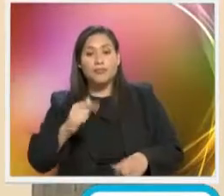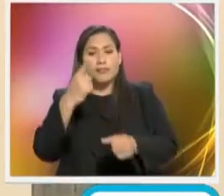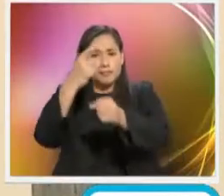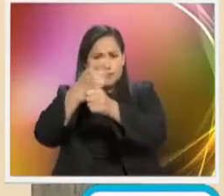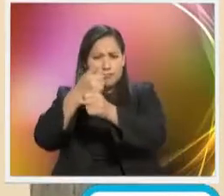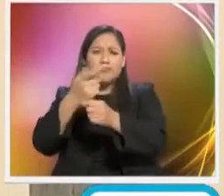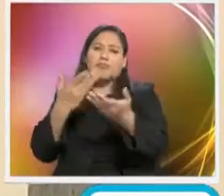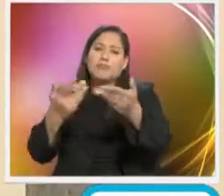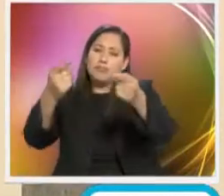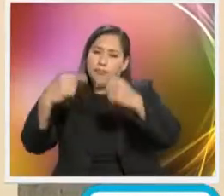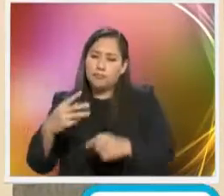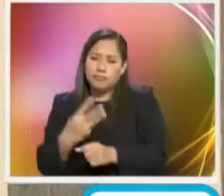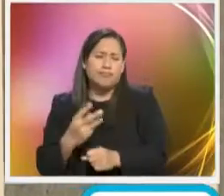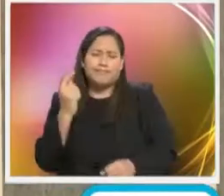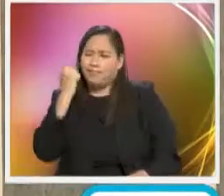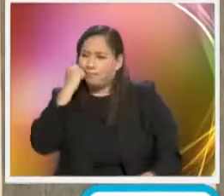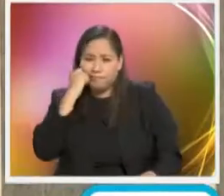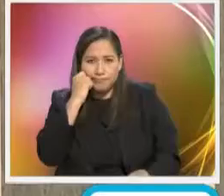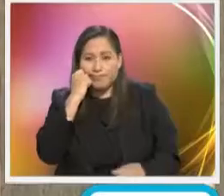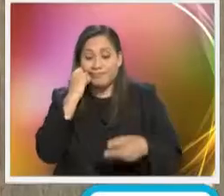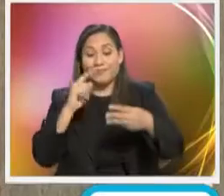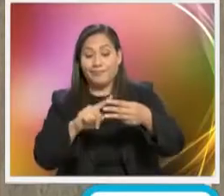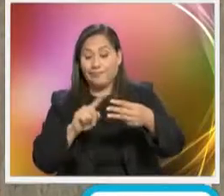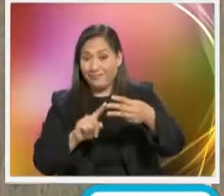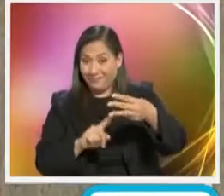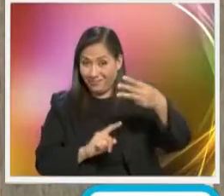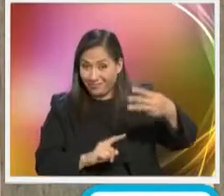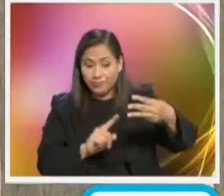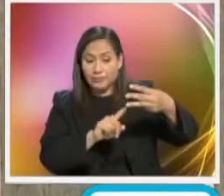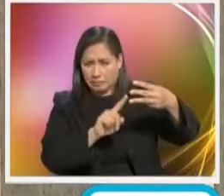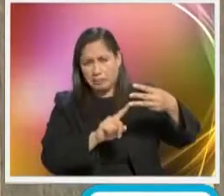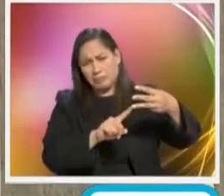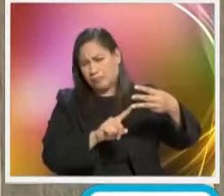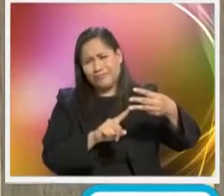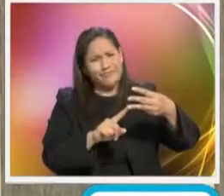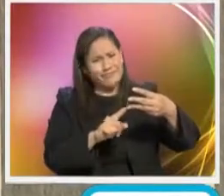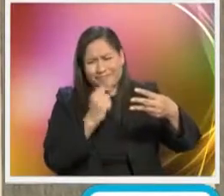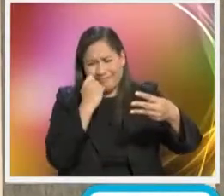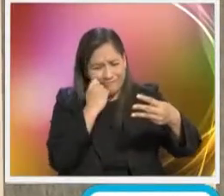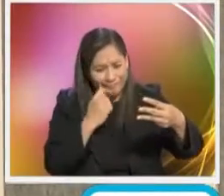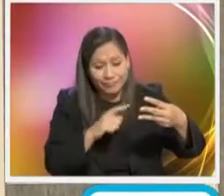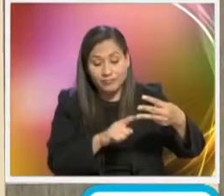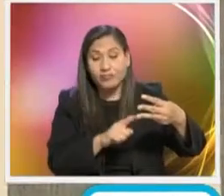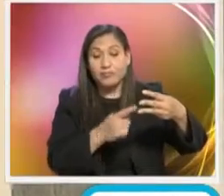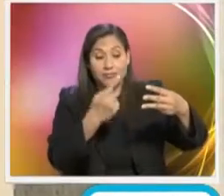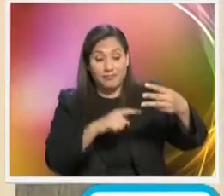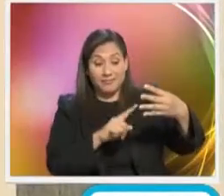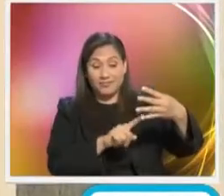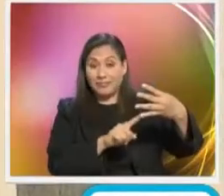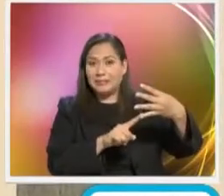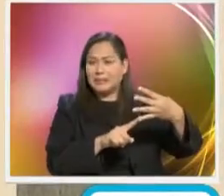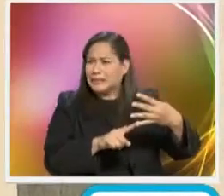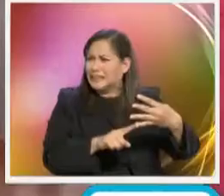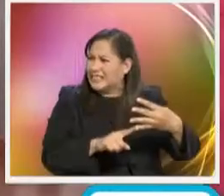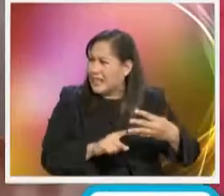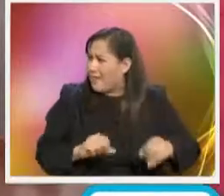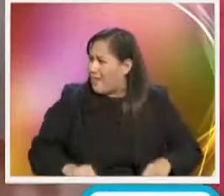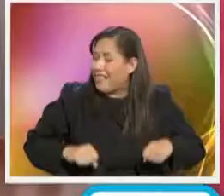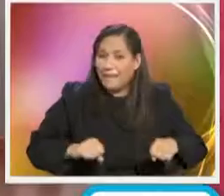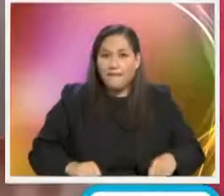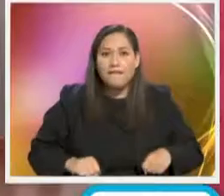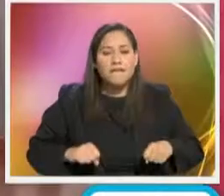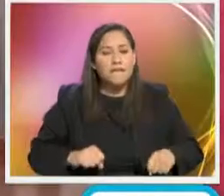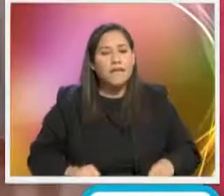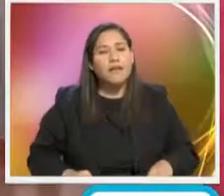lugar, pero no importa. O sea, califican los primeros tres y ella ya había visto que el número 4 ya no le llegaba, entonces le empezó